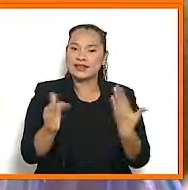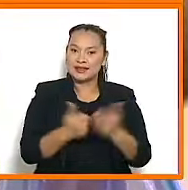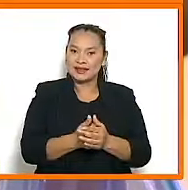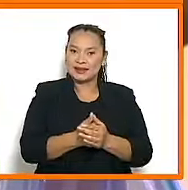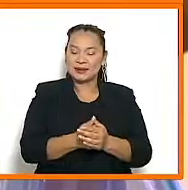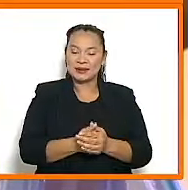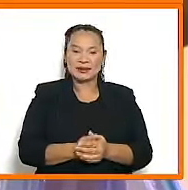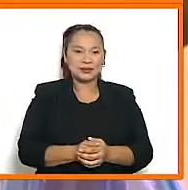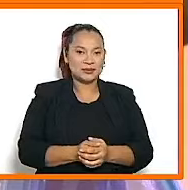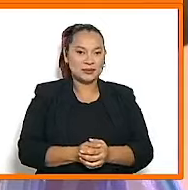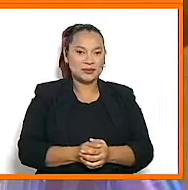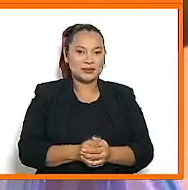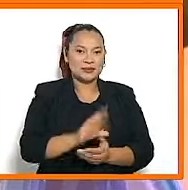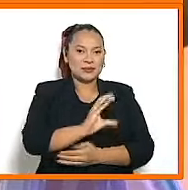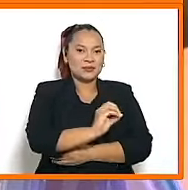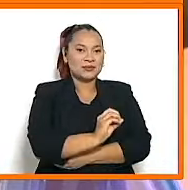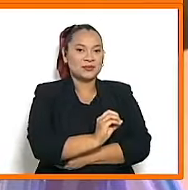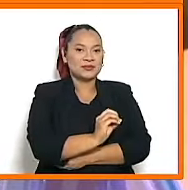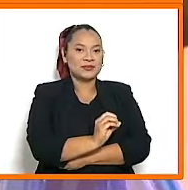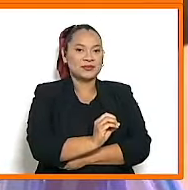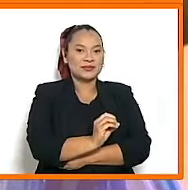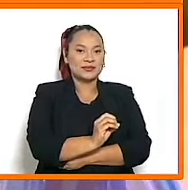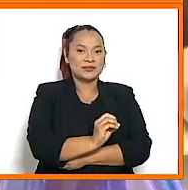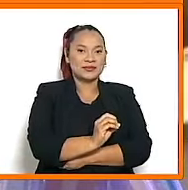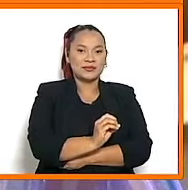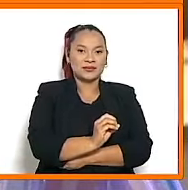es 0, segundo dígito.